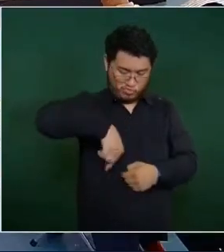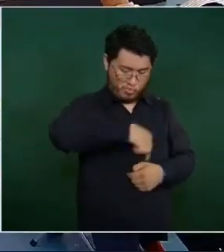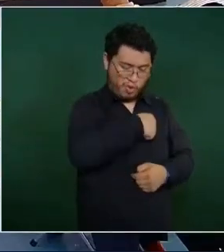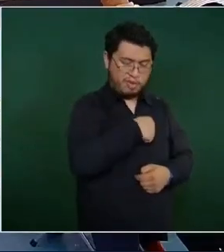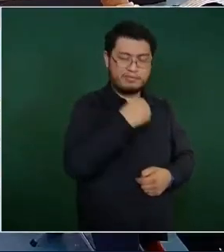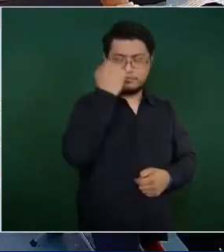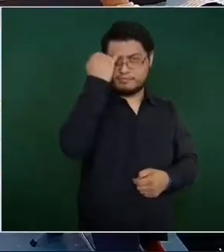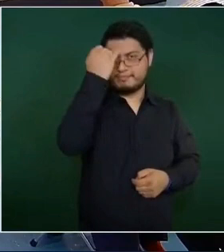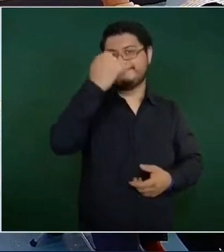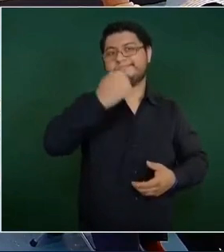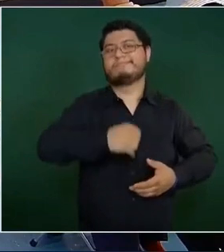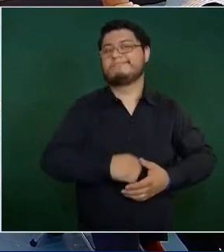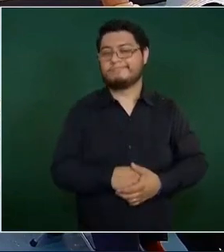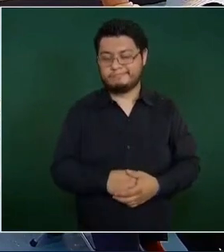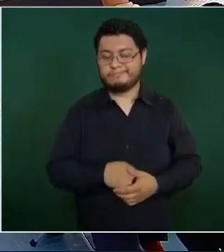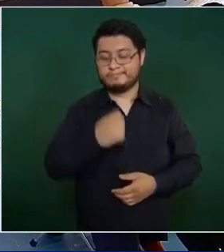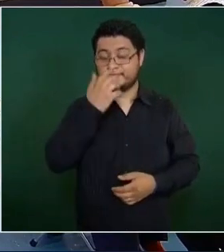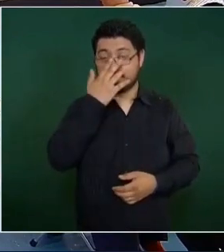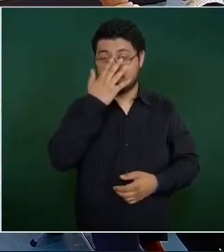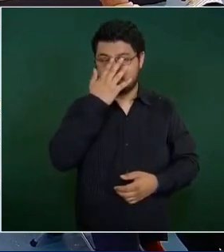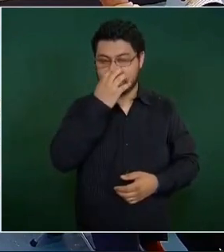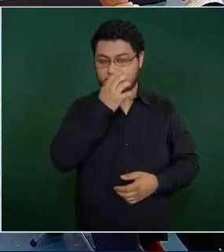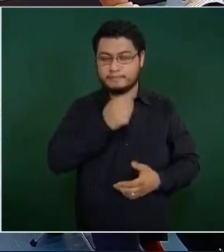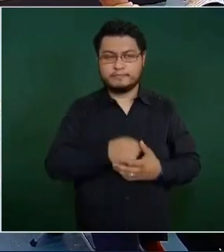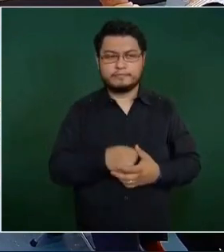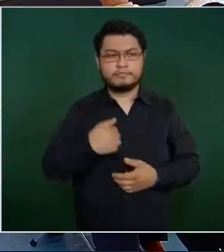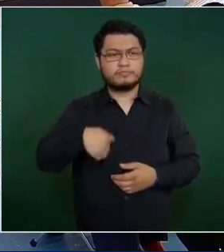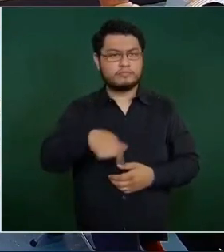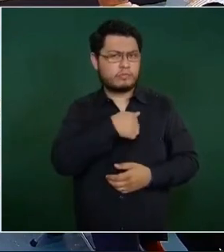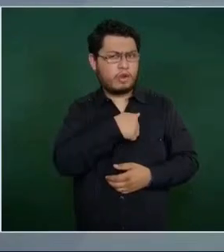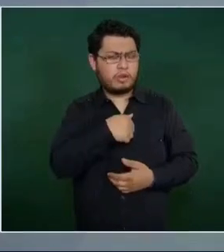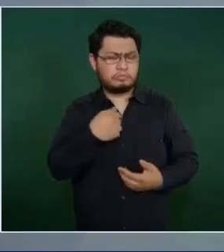Y cuando estábamos en la negociación,